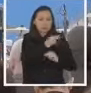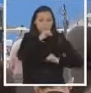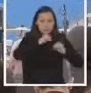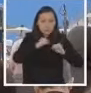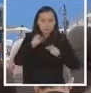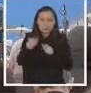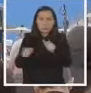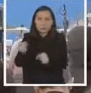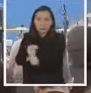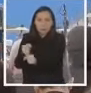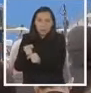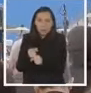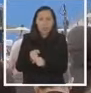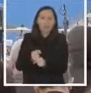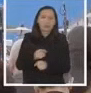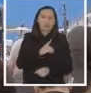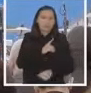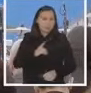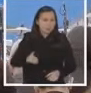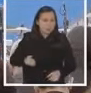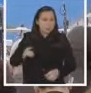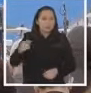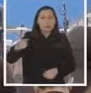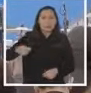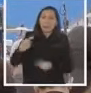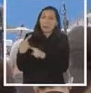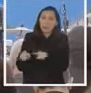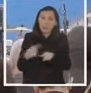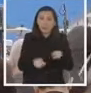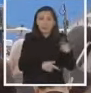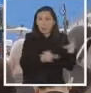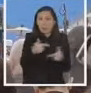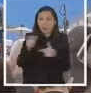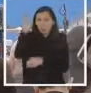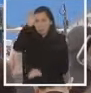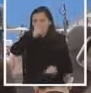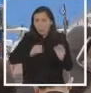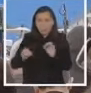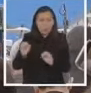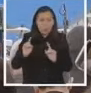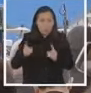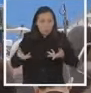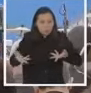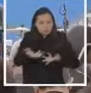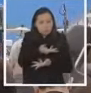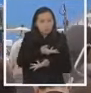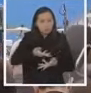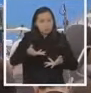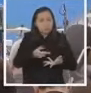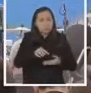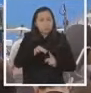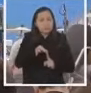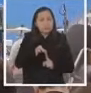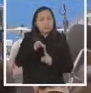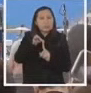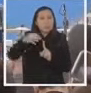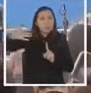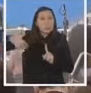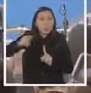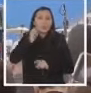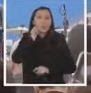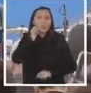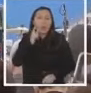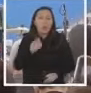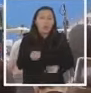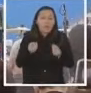con trabajadores, con parlamentarios de distintas militancias, de distintas posiciones políticas, logramos poner en el centro